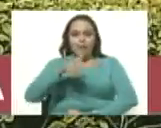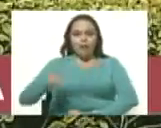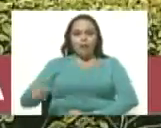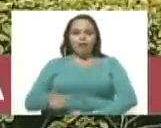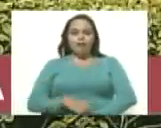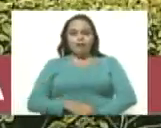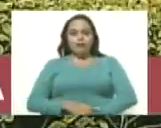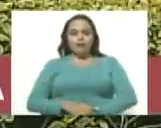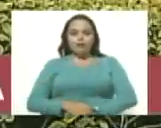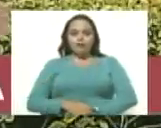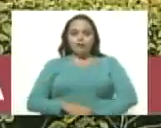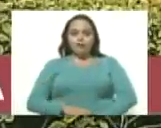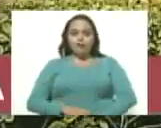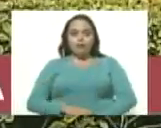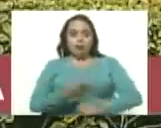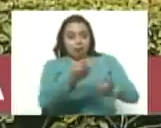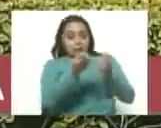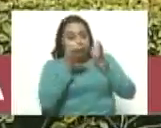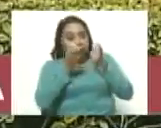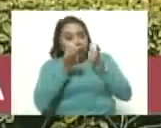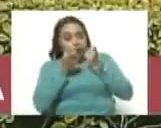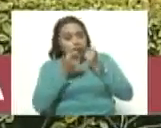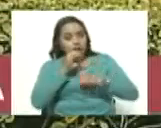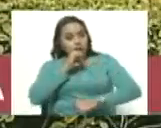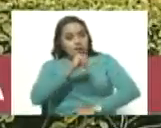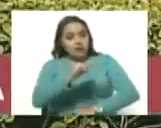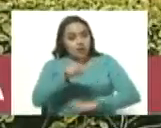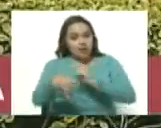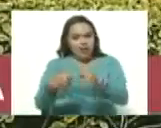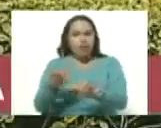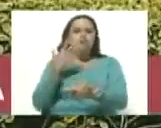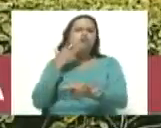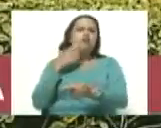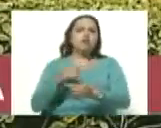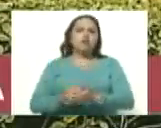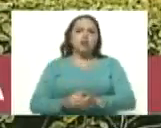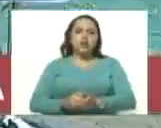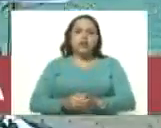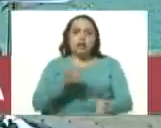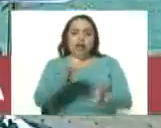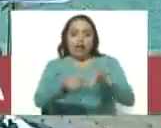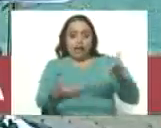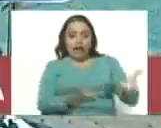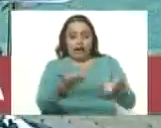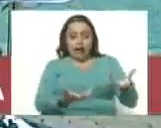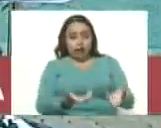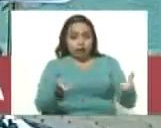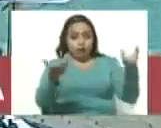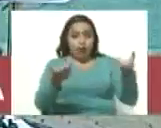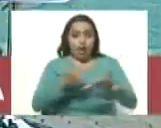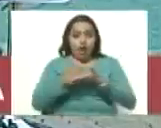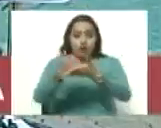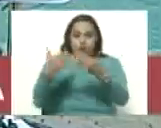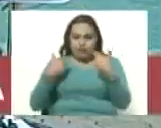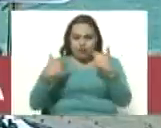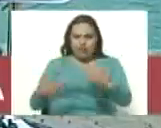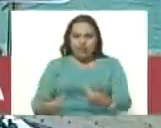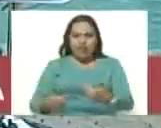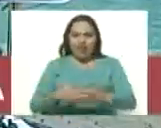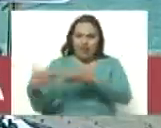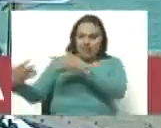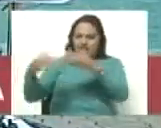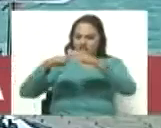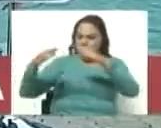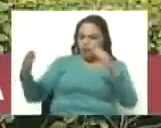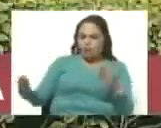de información y montan planes aquí por ejemplo cuando la quema de la ayuda humanitaria te acuerdas que pretendieron agregarse a la batalla de los puentes